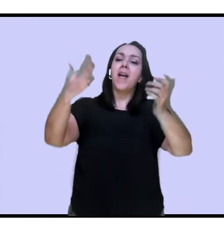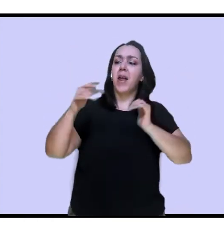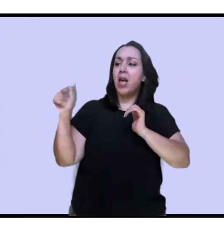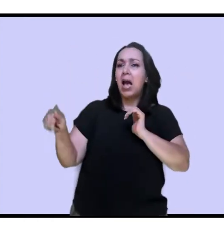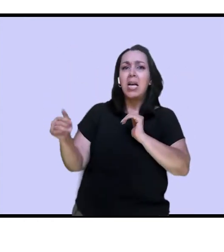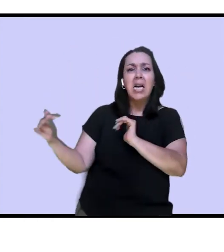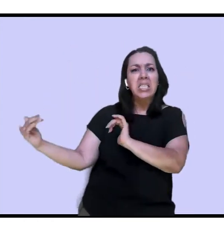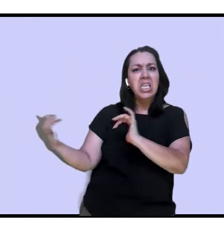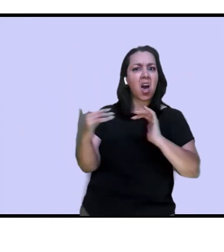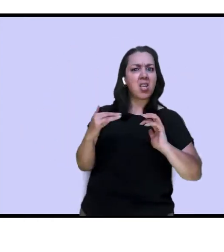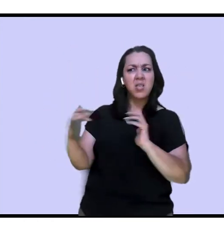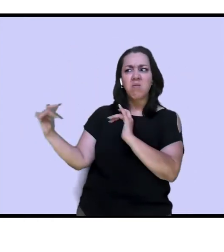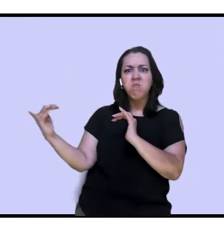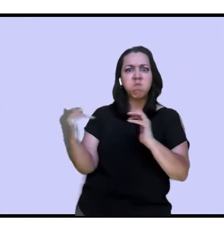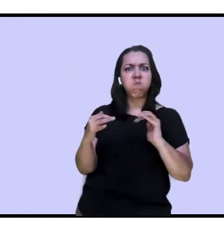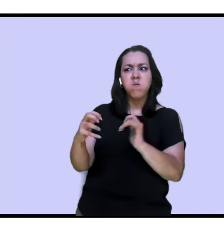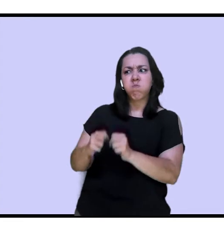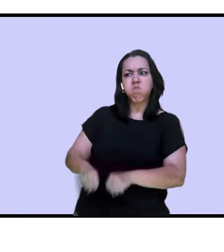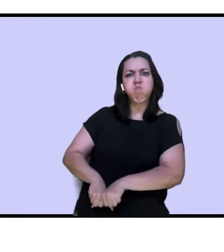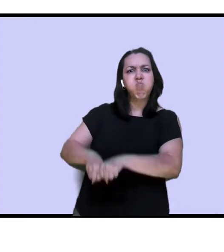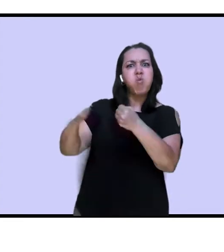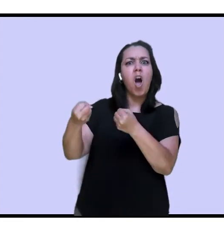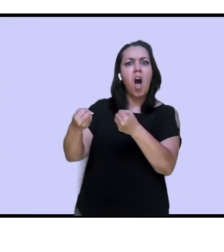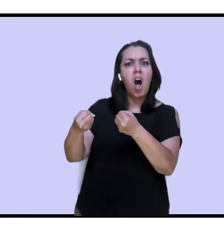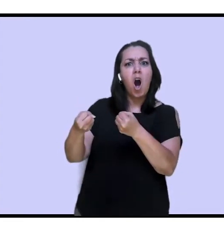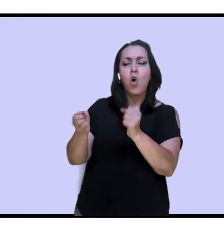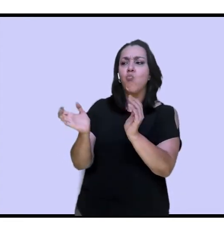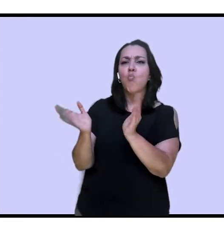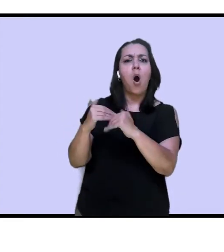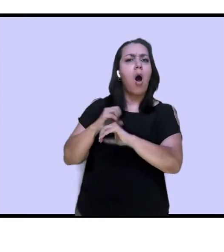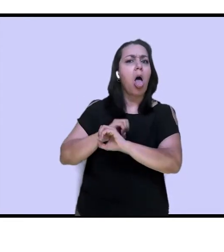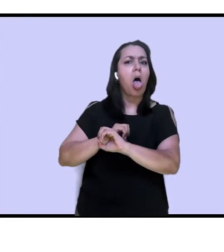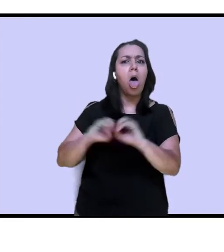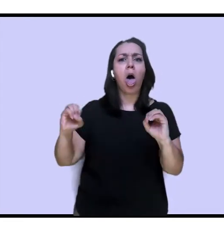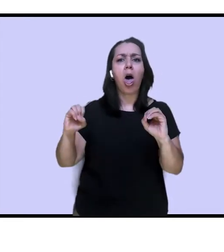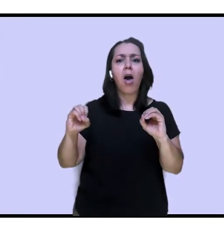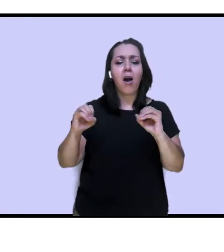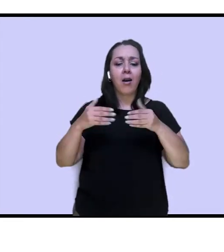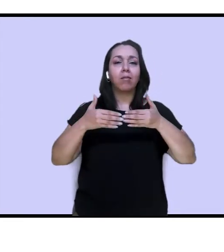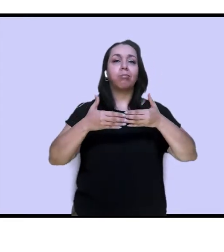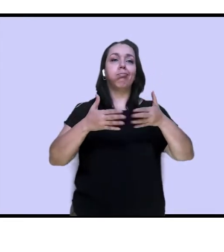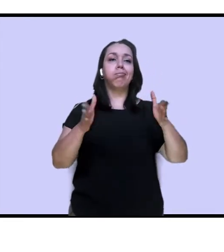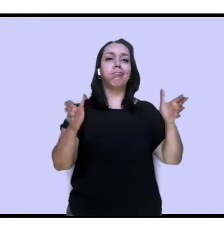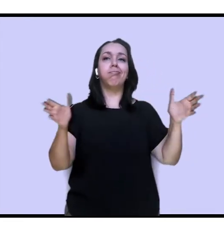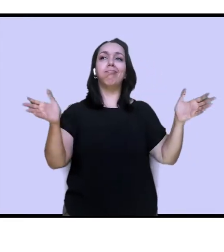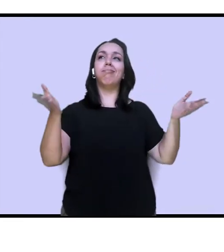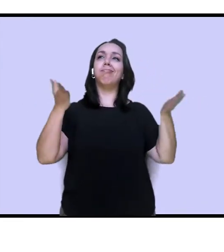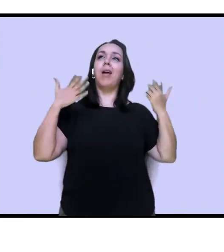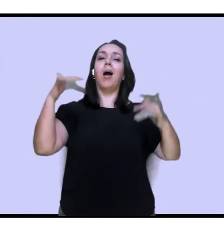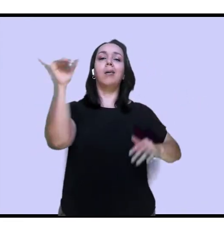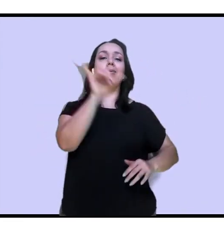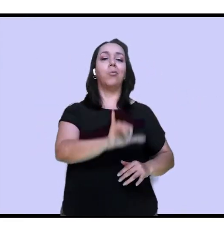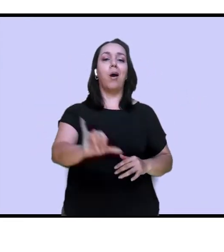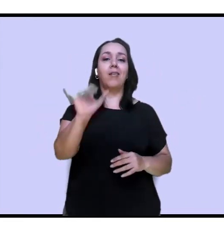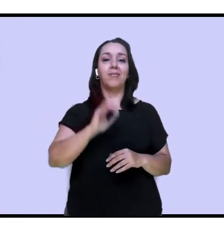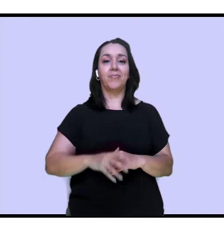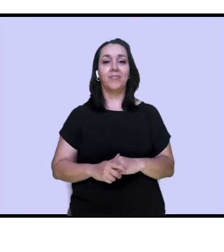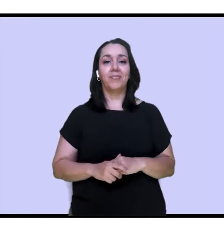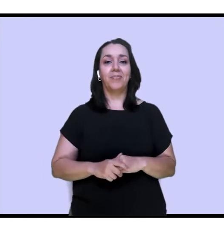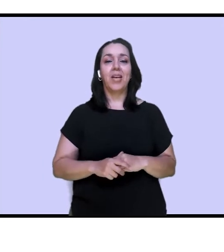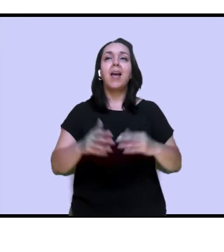Cogería las guerras de la punta y no dejaría una en el paisaje, y abriría la tierra para todos como si fuera el